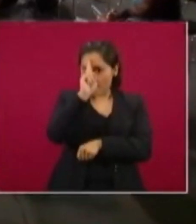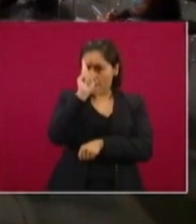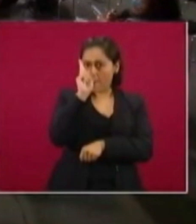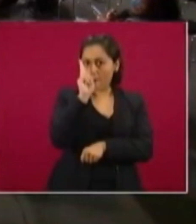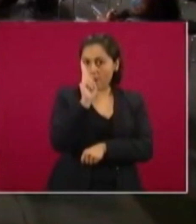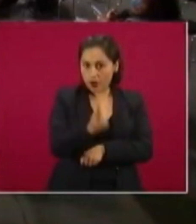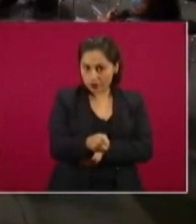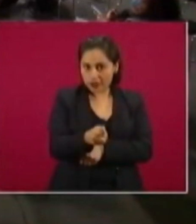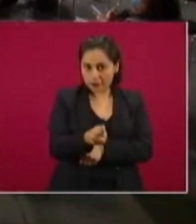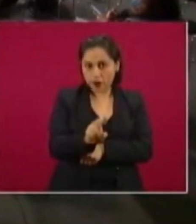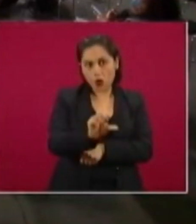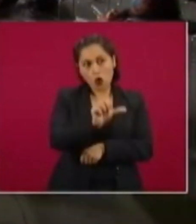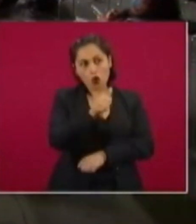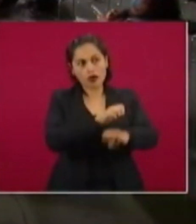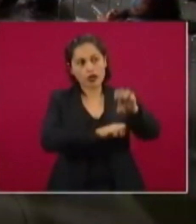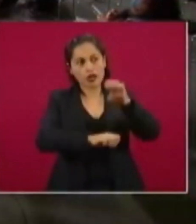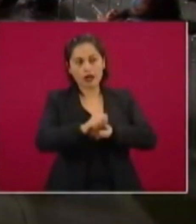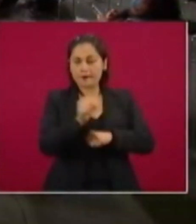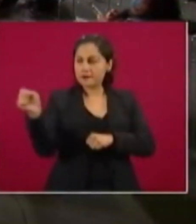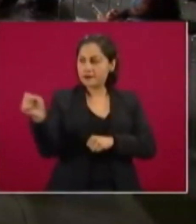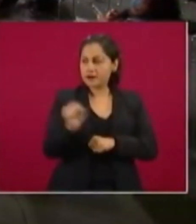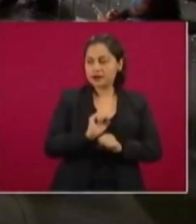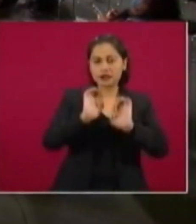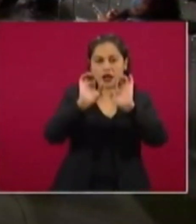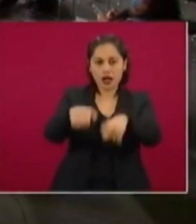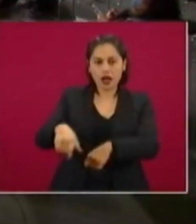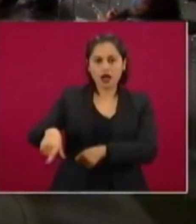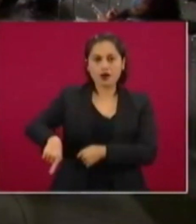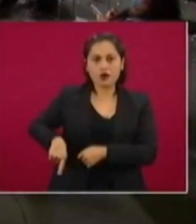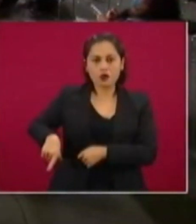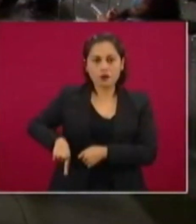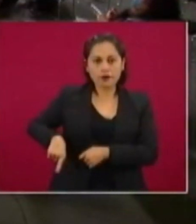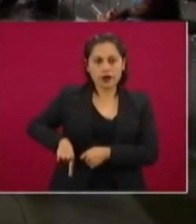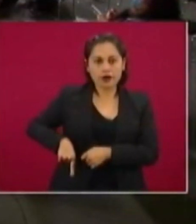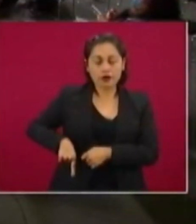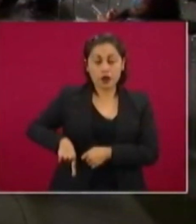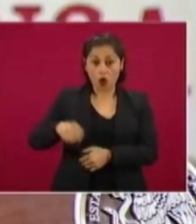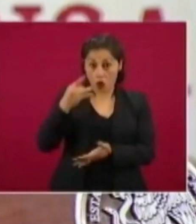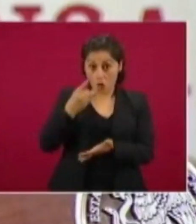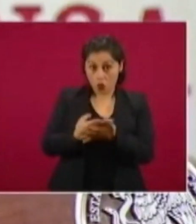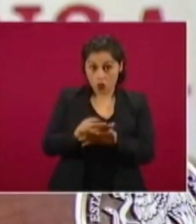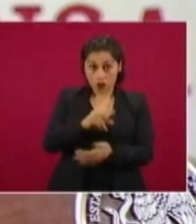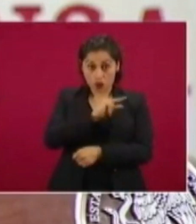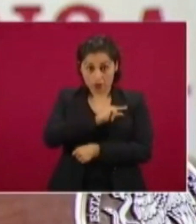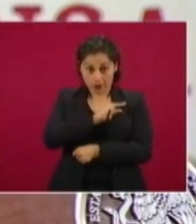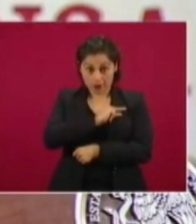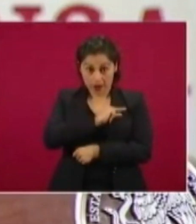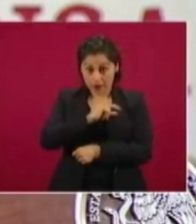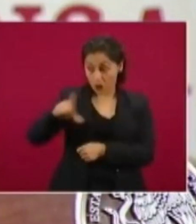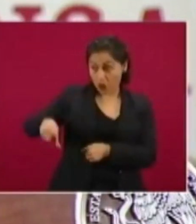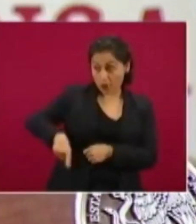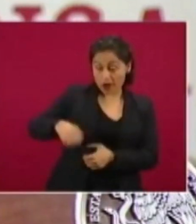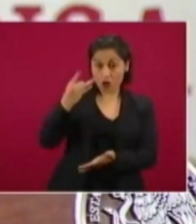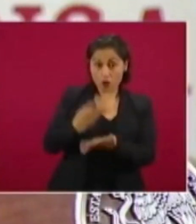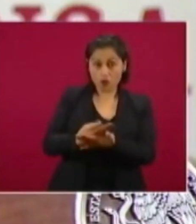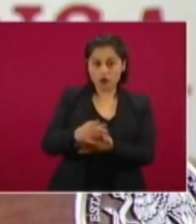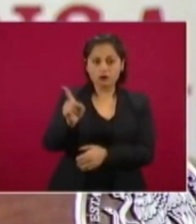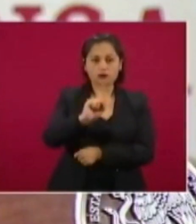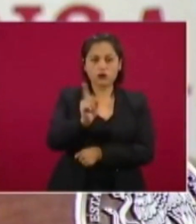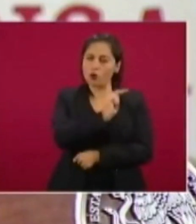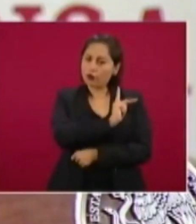solo en el sector privado, no en el sector público, no. Es para todos.